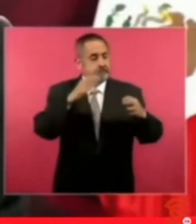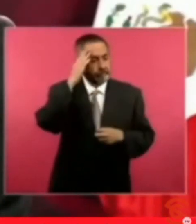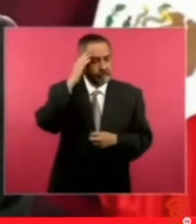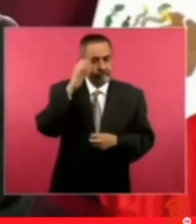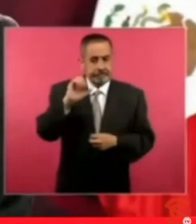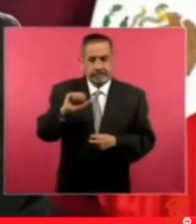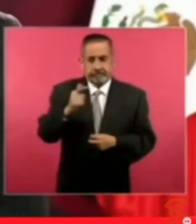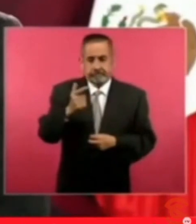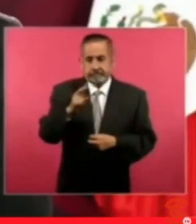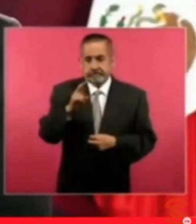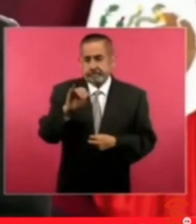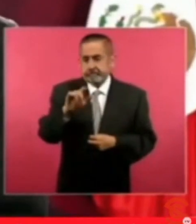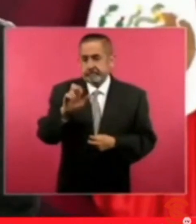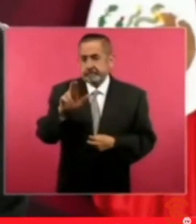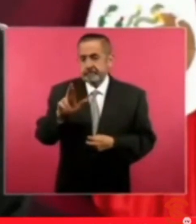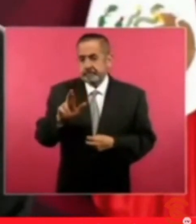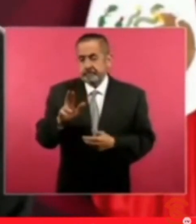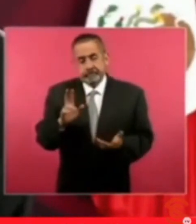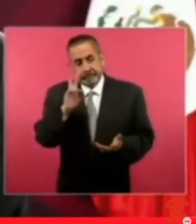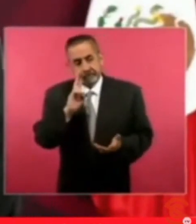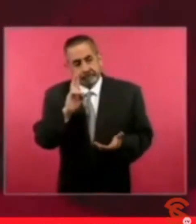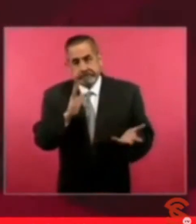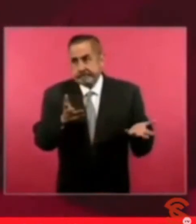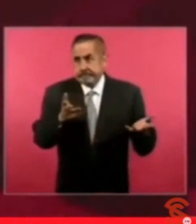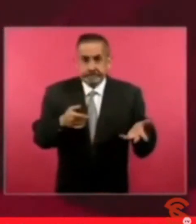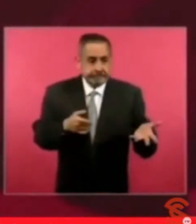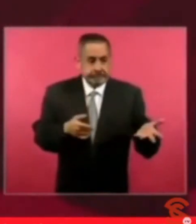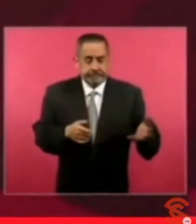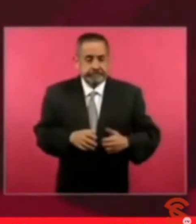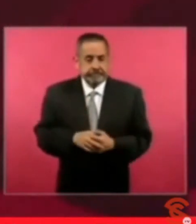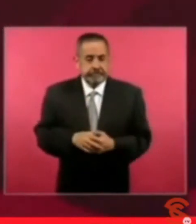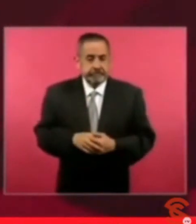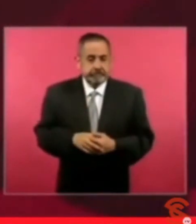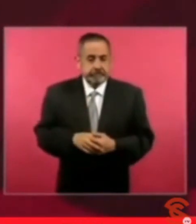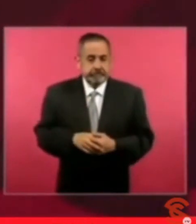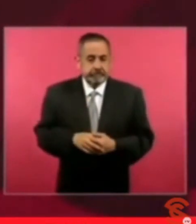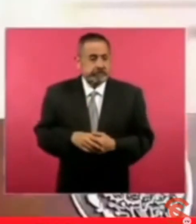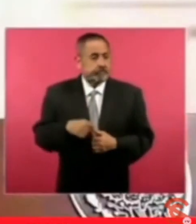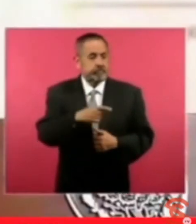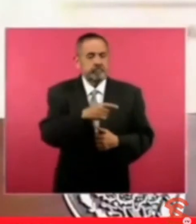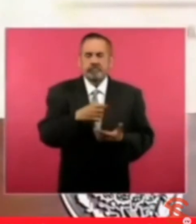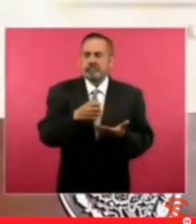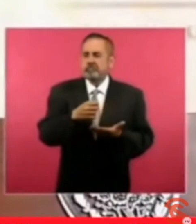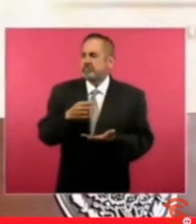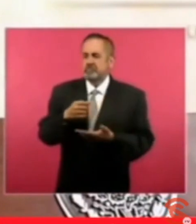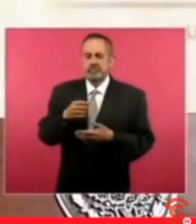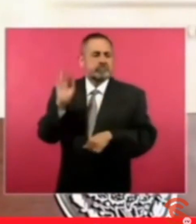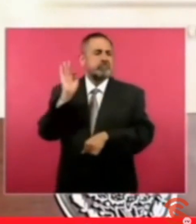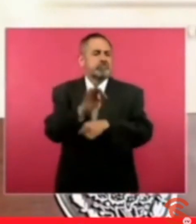Aguilar, el que entrega amparos